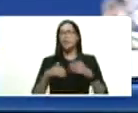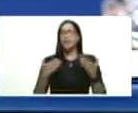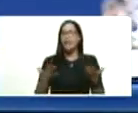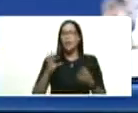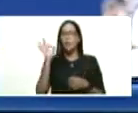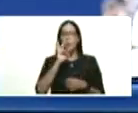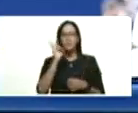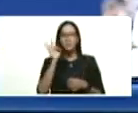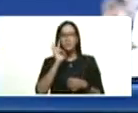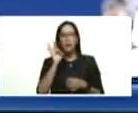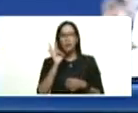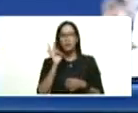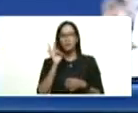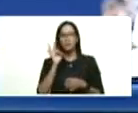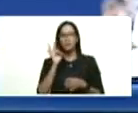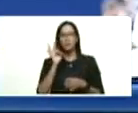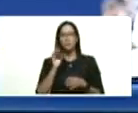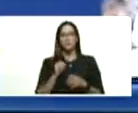es